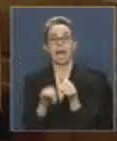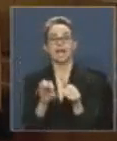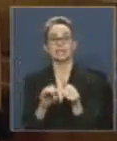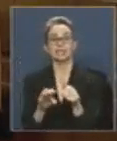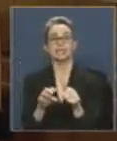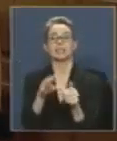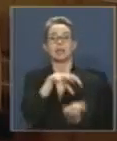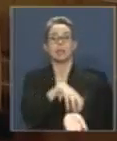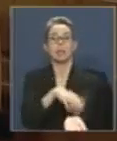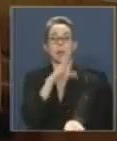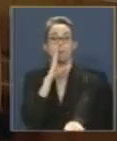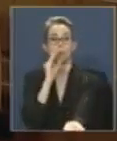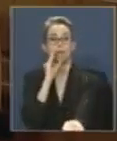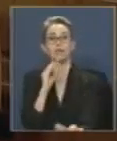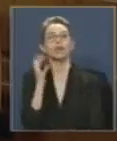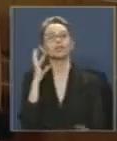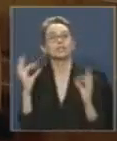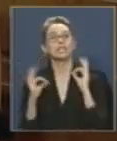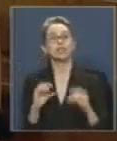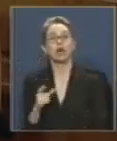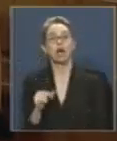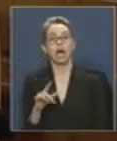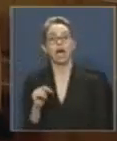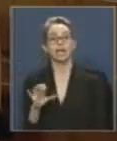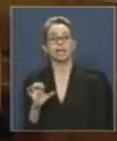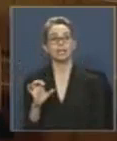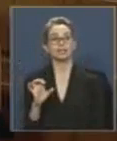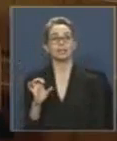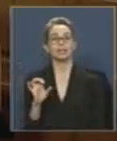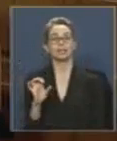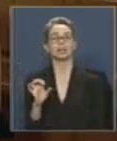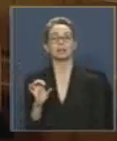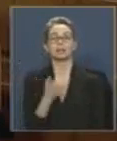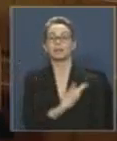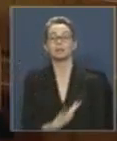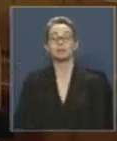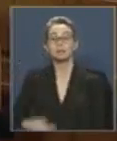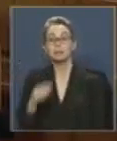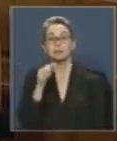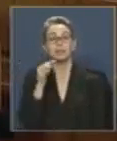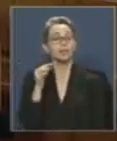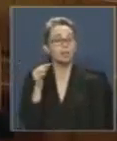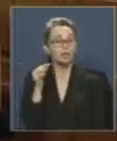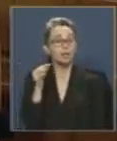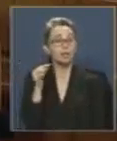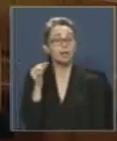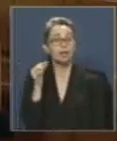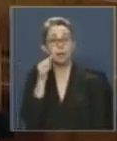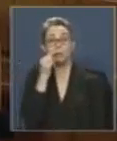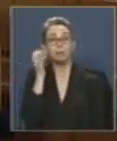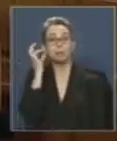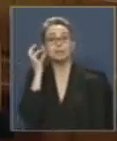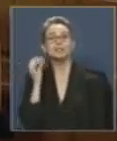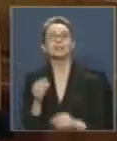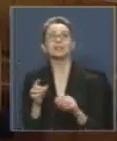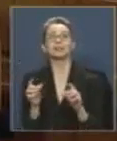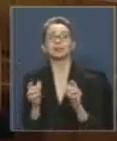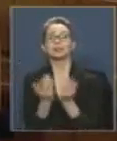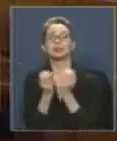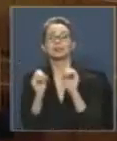en la provincia de Biobío, a Claudia Gaete González, presidenta y presidente de los asistentes de la educación en